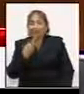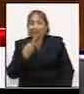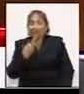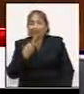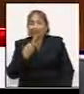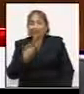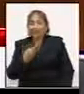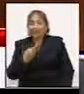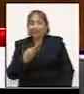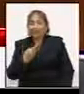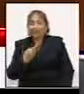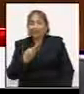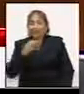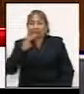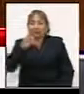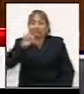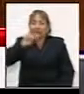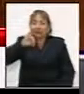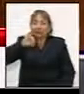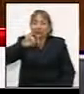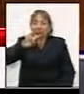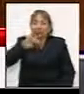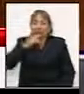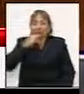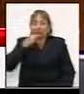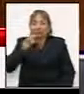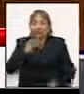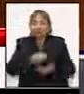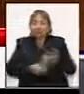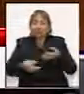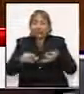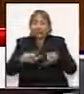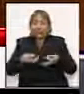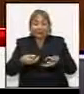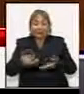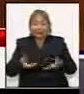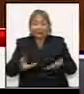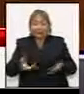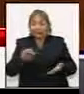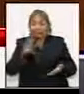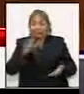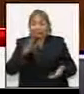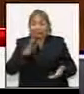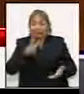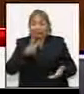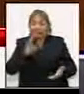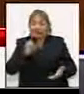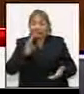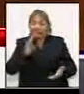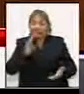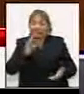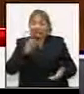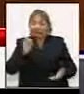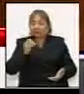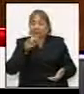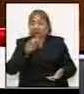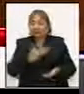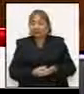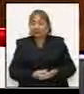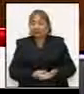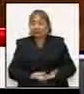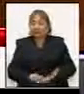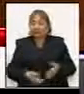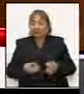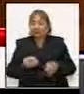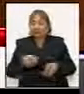mínimo el 20%, porque si hay presupuesto para que sea 25, 30, 40% en buena hora. Entonces sería